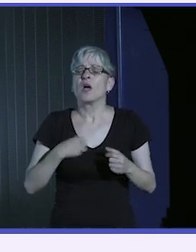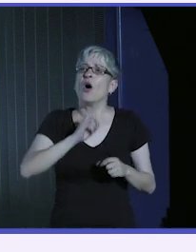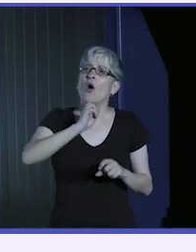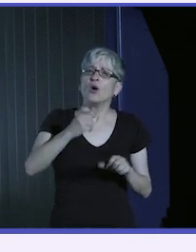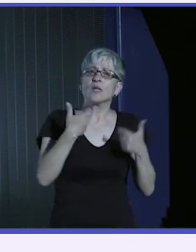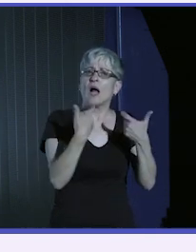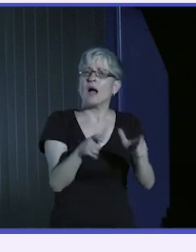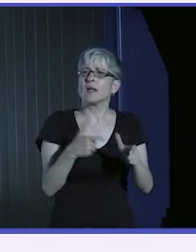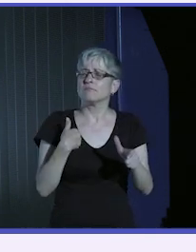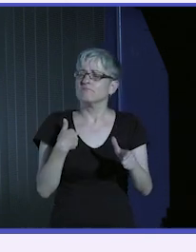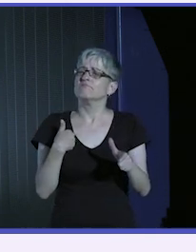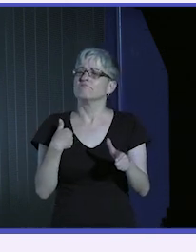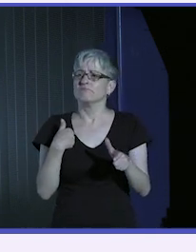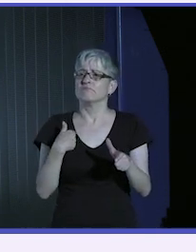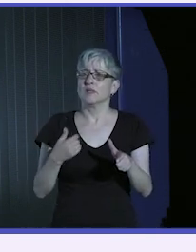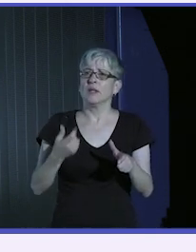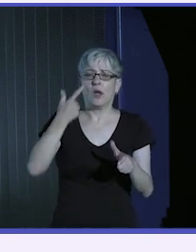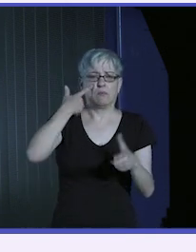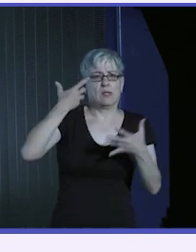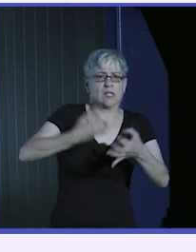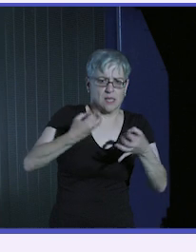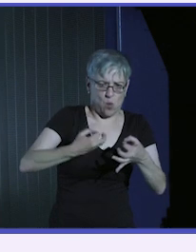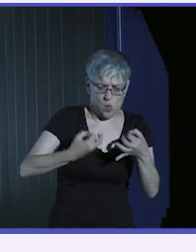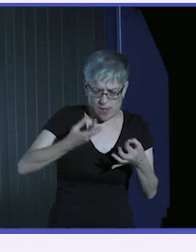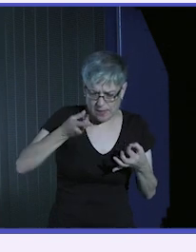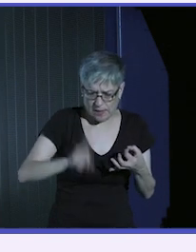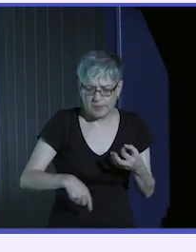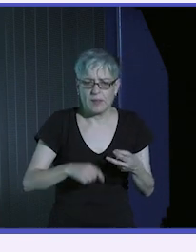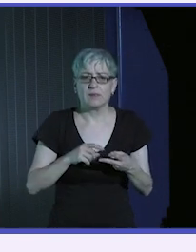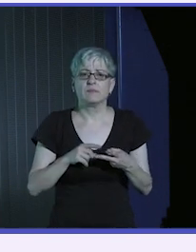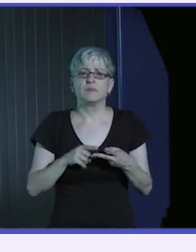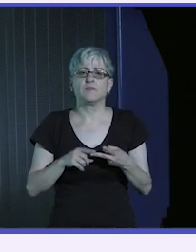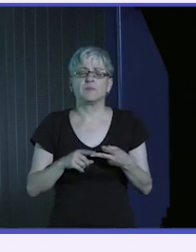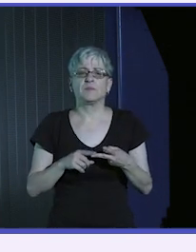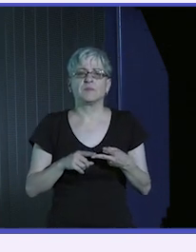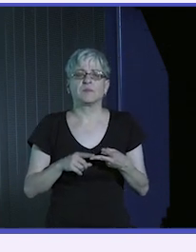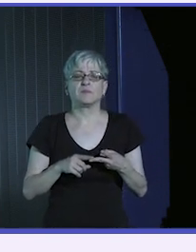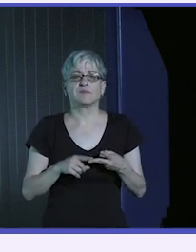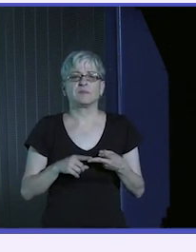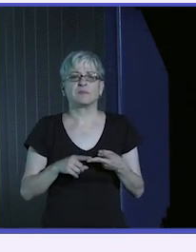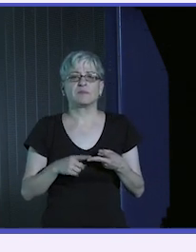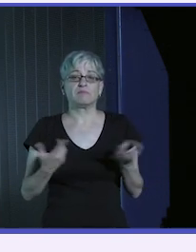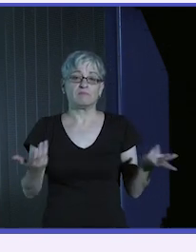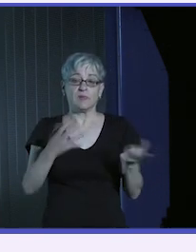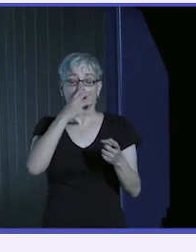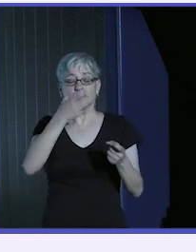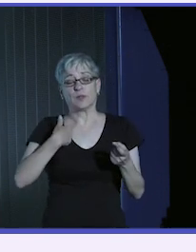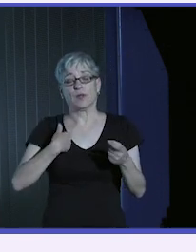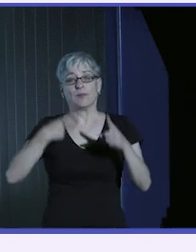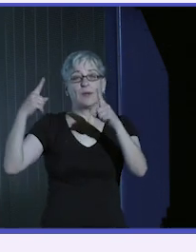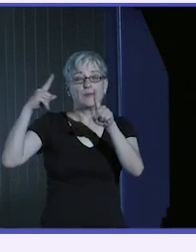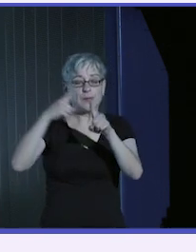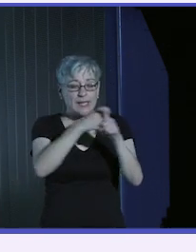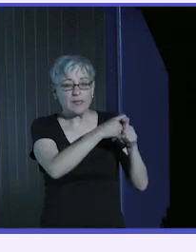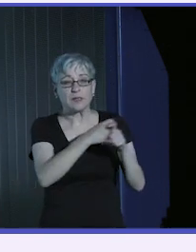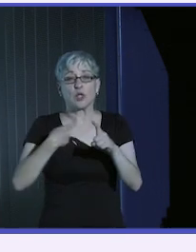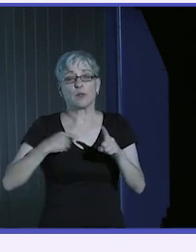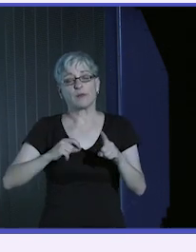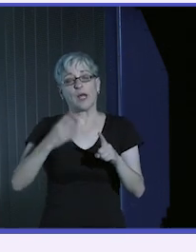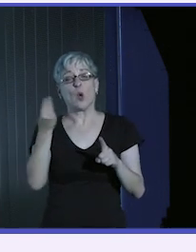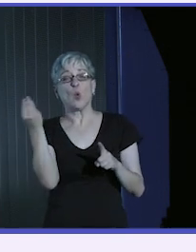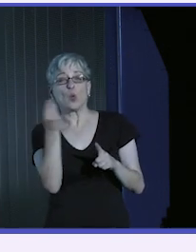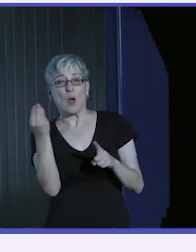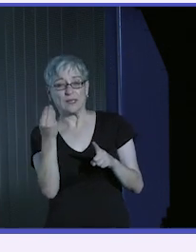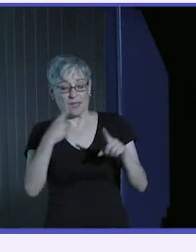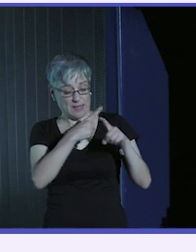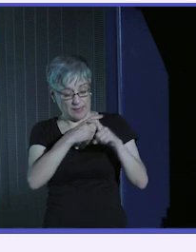mucho potencial, tanto de ciberseguridad, teniendo en cuenta que la criptografía cuántica, primero, es capaz